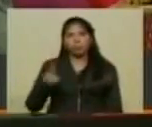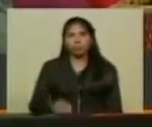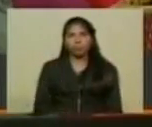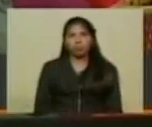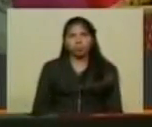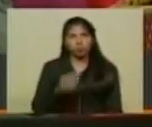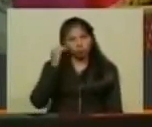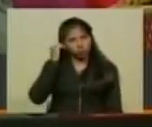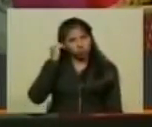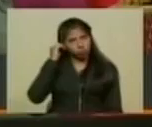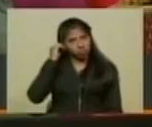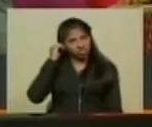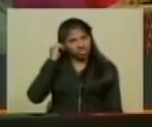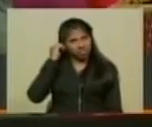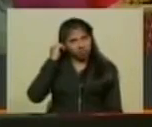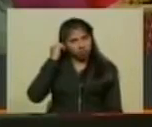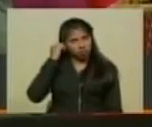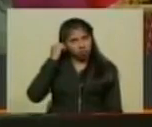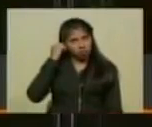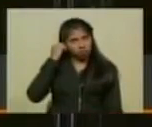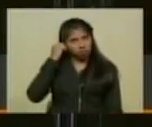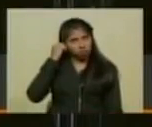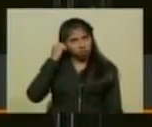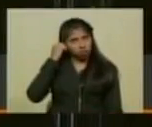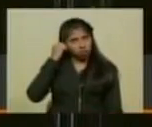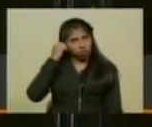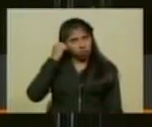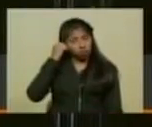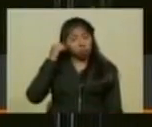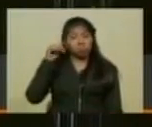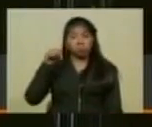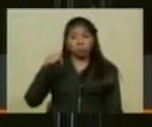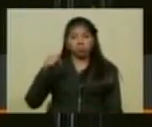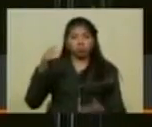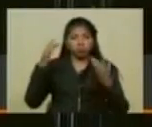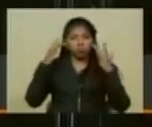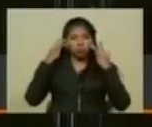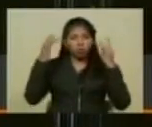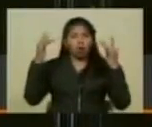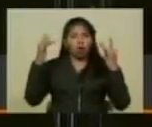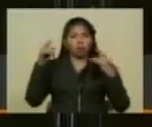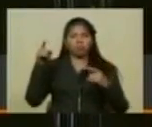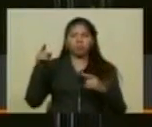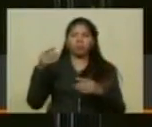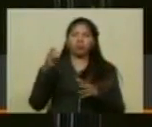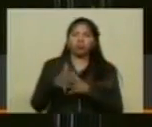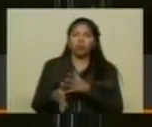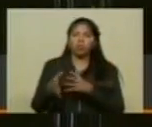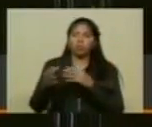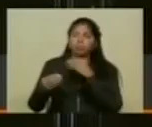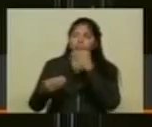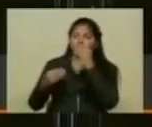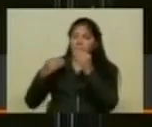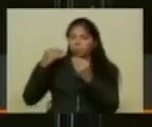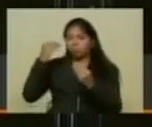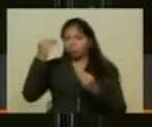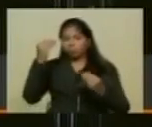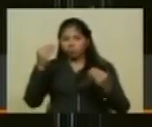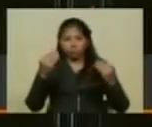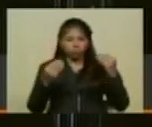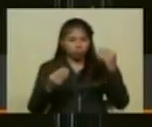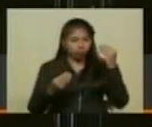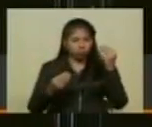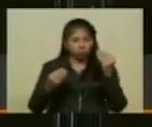Es una de las instituciones de mayor capacidad y calidad en el análisis, en el conocimiento y en la formulación